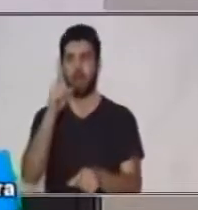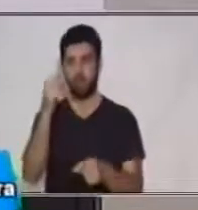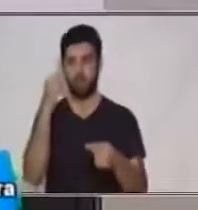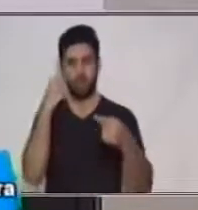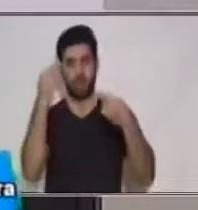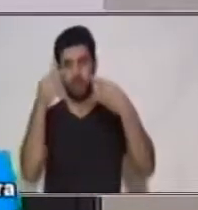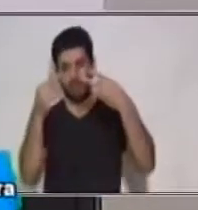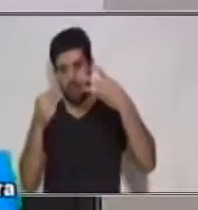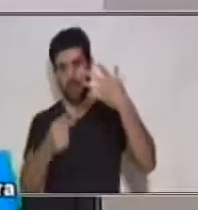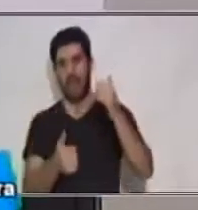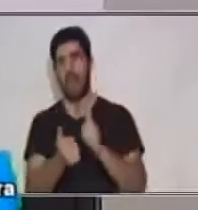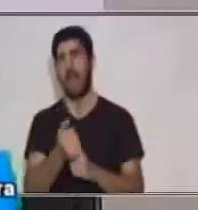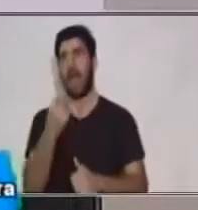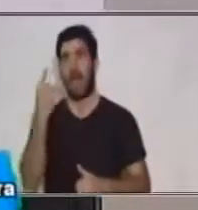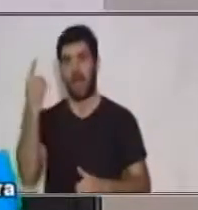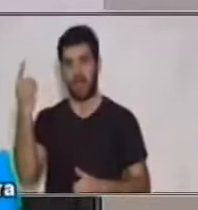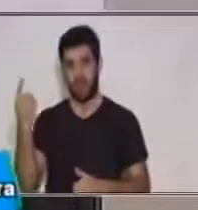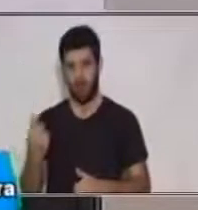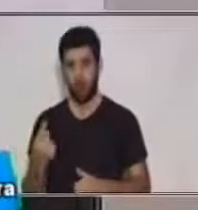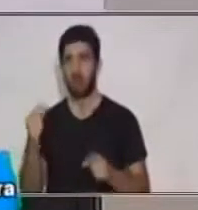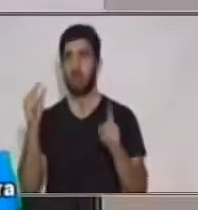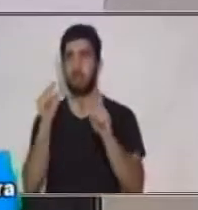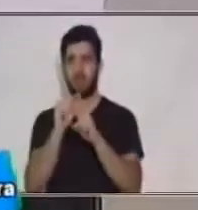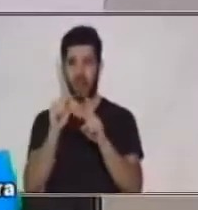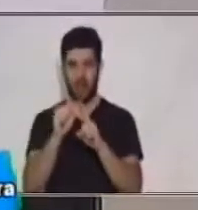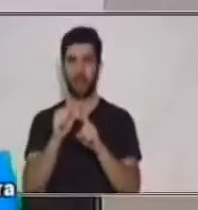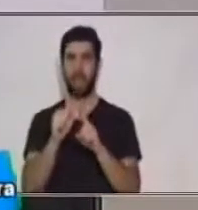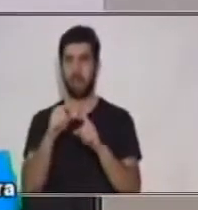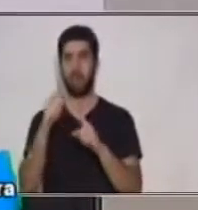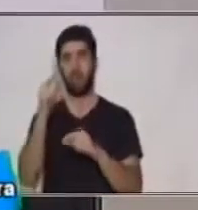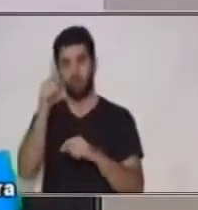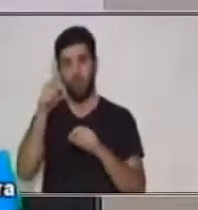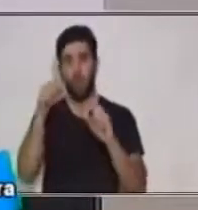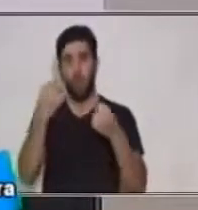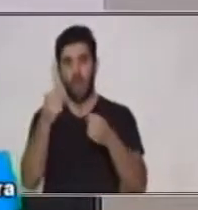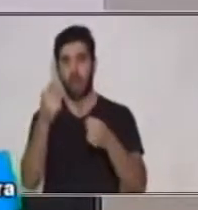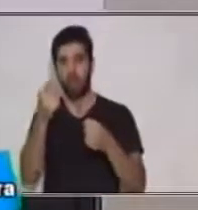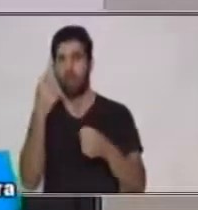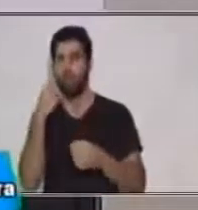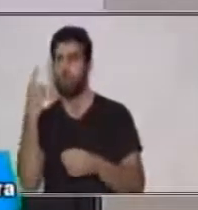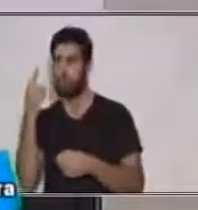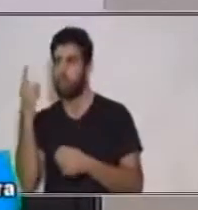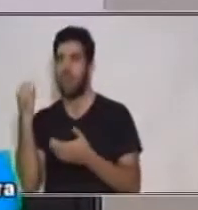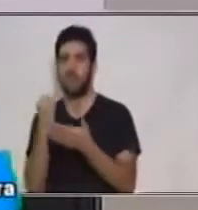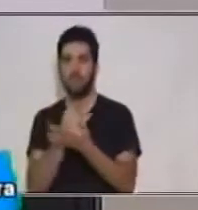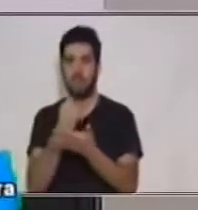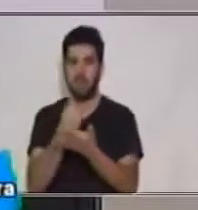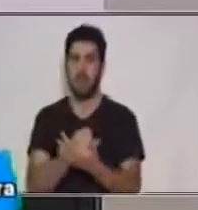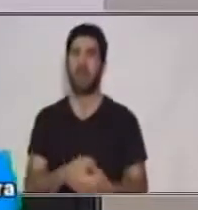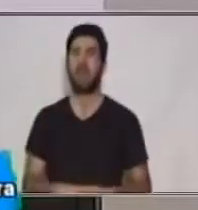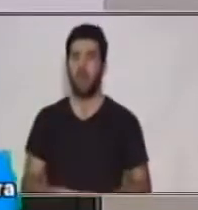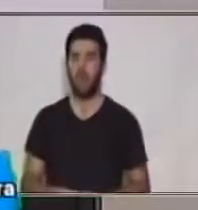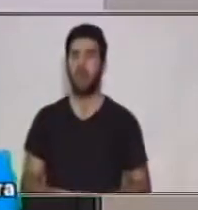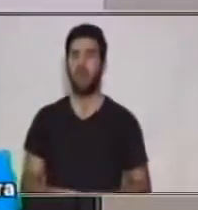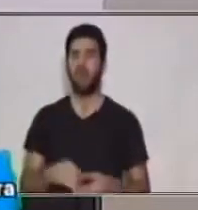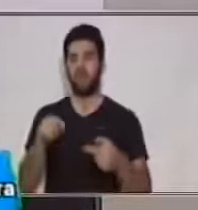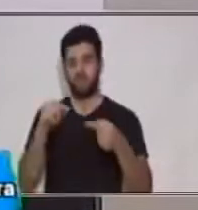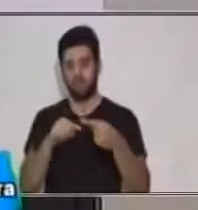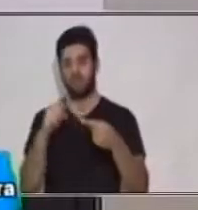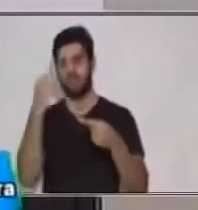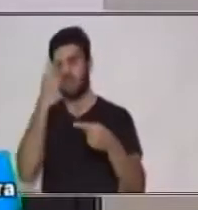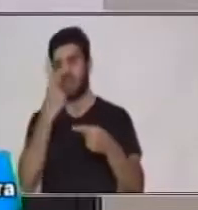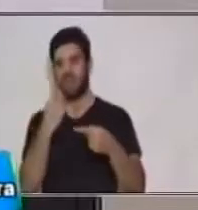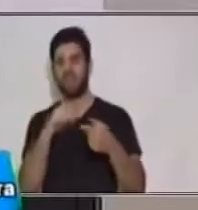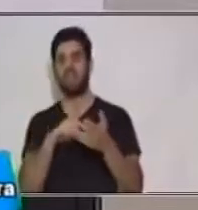una de estas palabras. Pero te voy a dar la última. ¿Qué significado puede tener la S? Observa, mi hermano